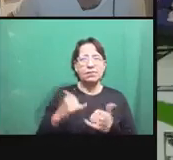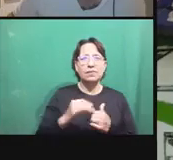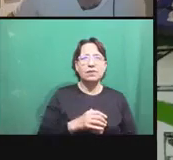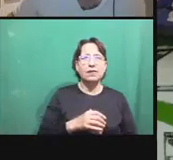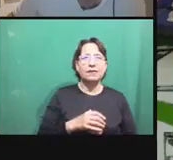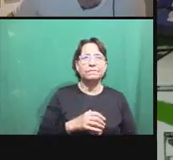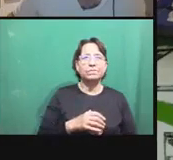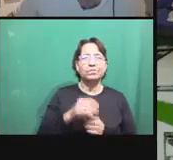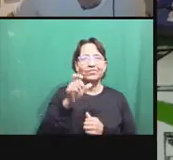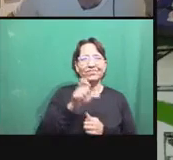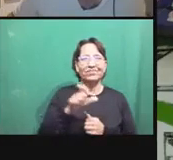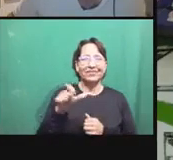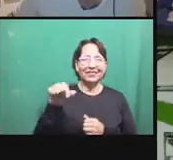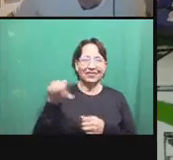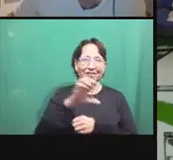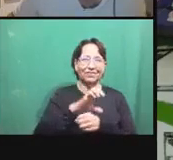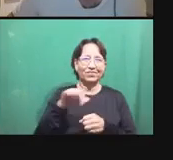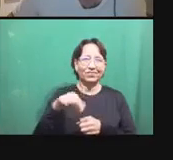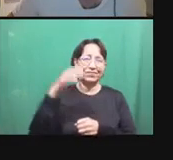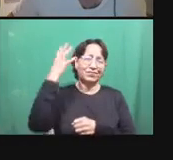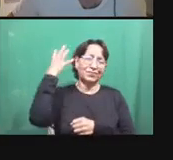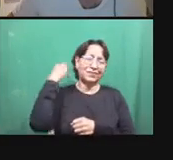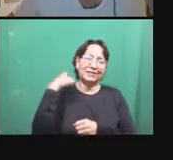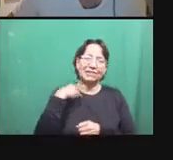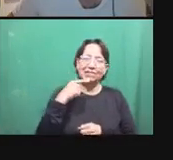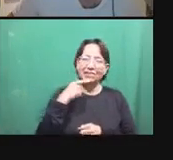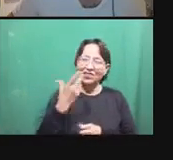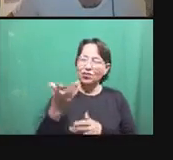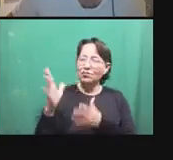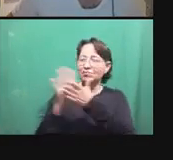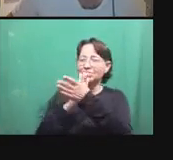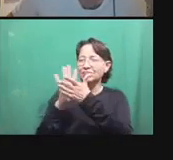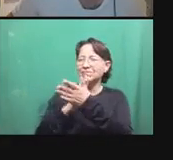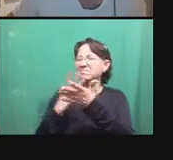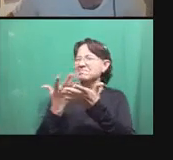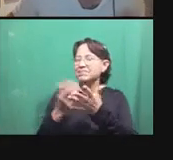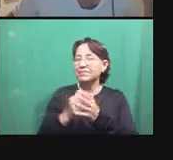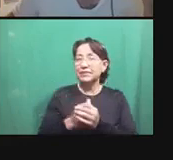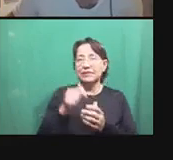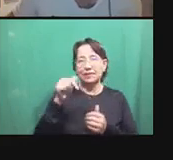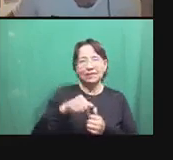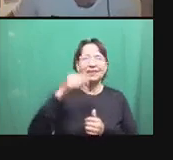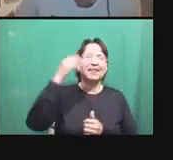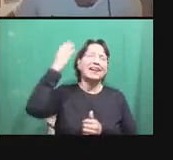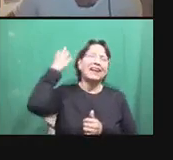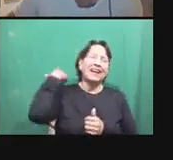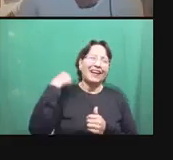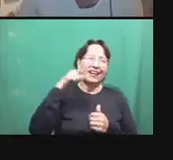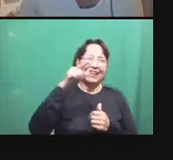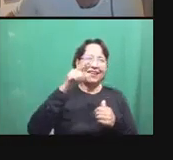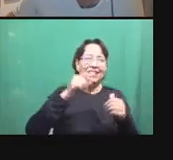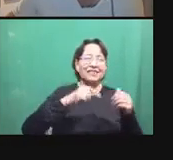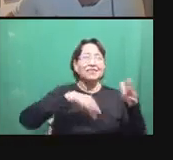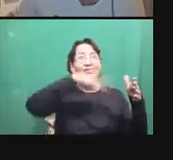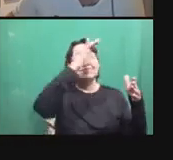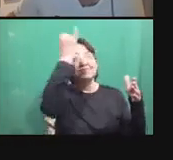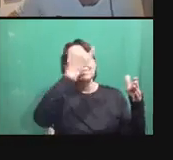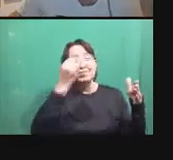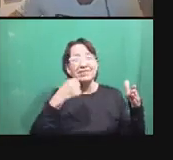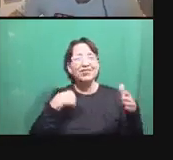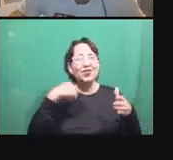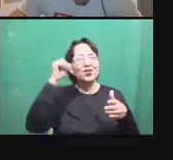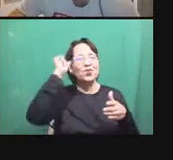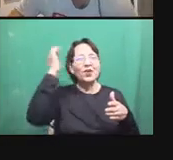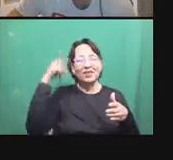viejos artistas aquí de la ciudad, de vieja escuela, quien nos comentó que estos eran los muros que ellos veían cuando eran chinos.